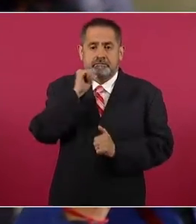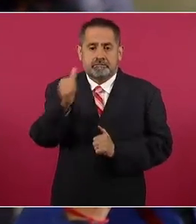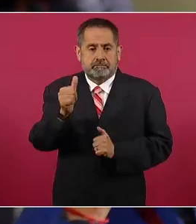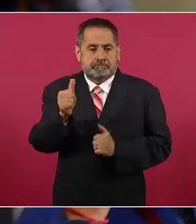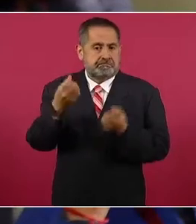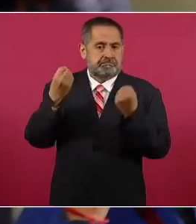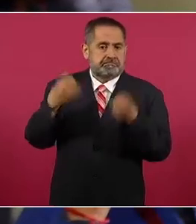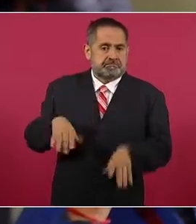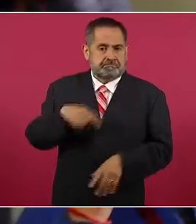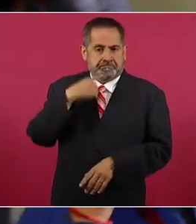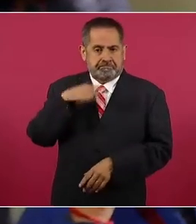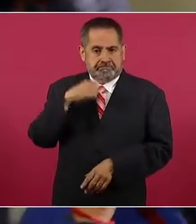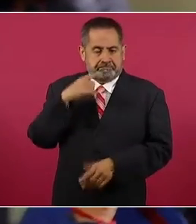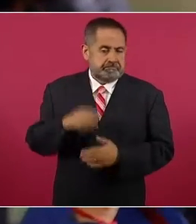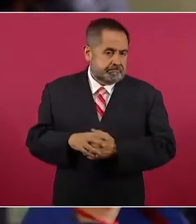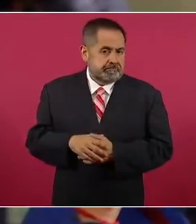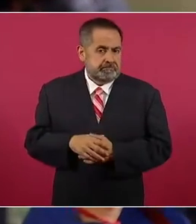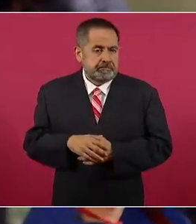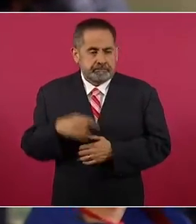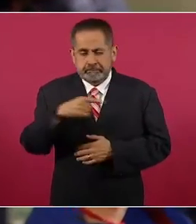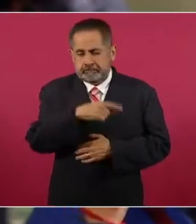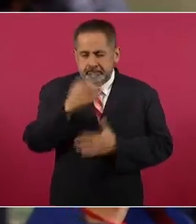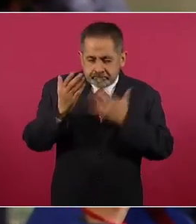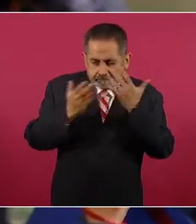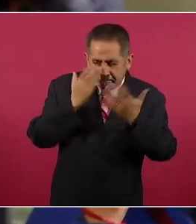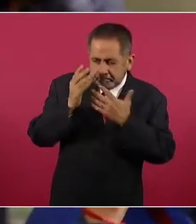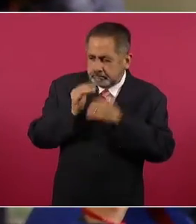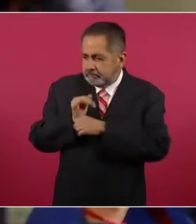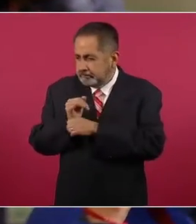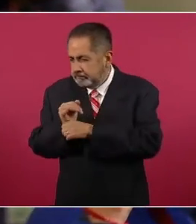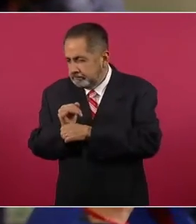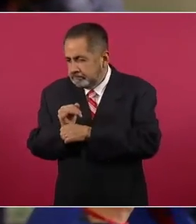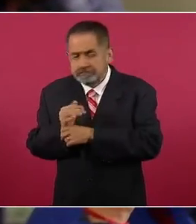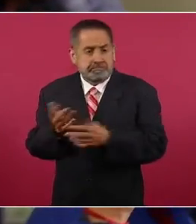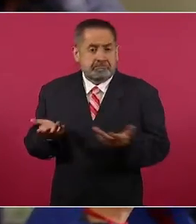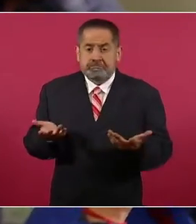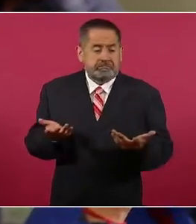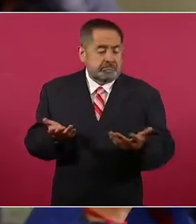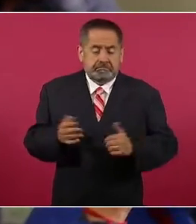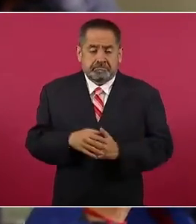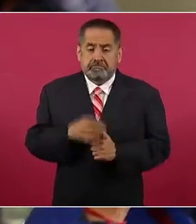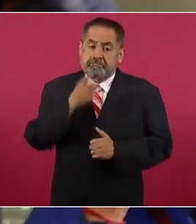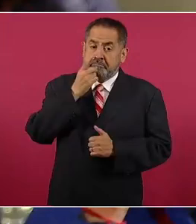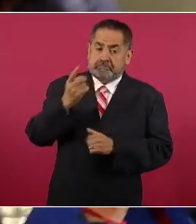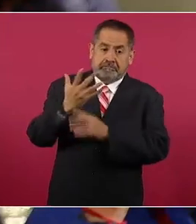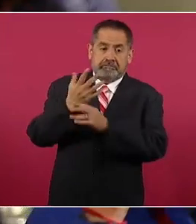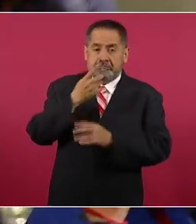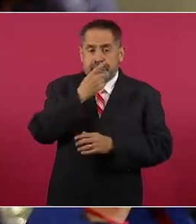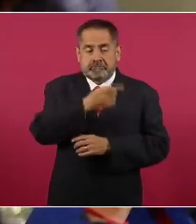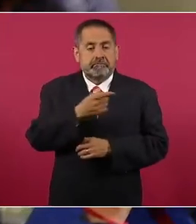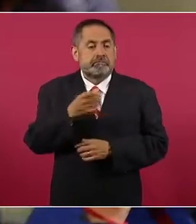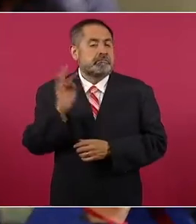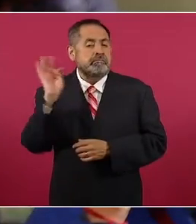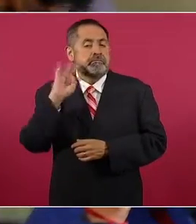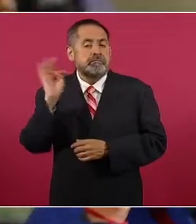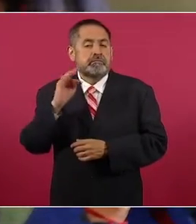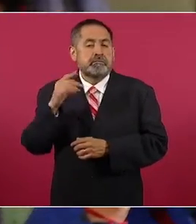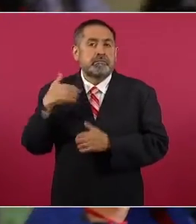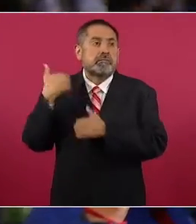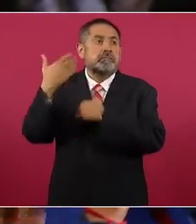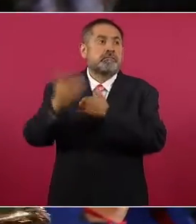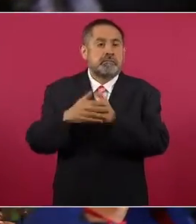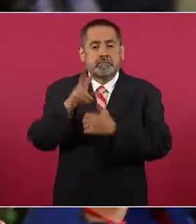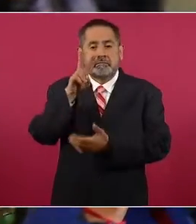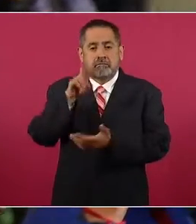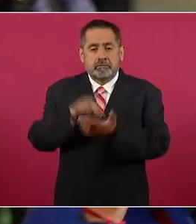los análisis o evaluaciones que hacen, pues está el destacar que en el mejor de los casos se recuperaría hasta el 2024